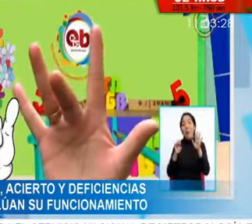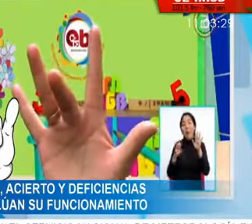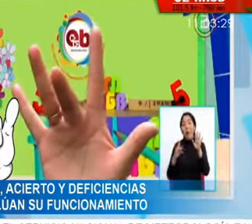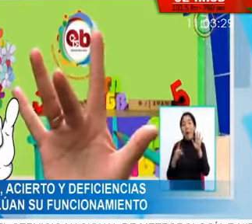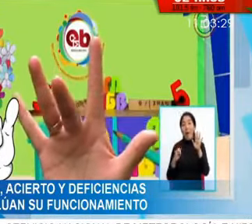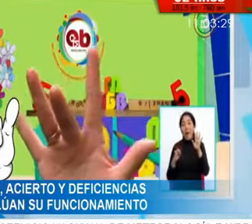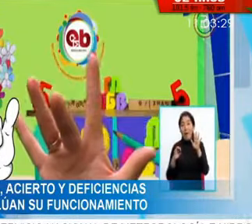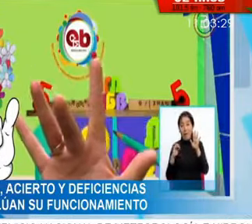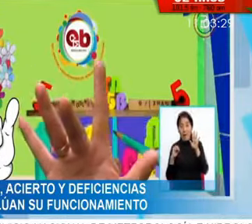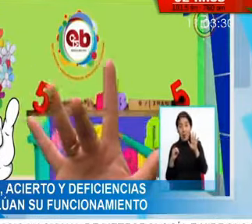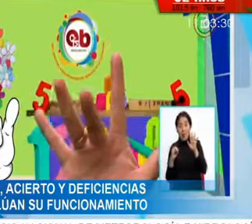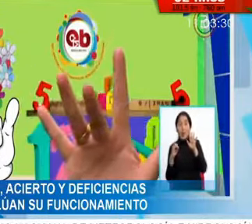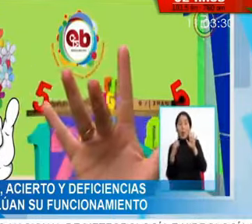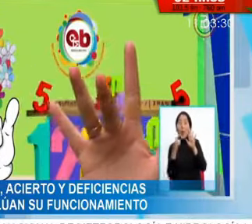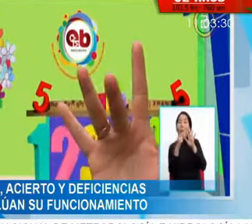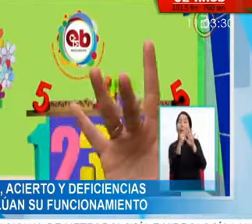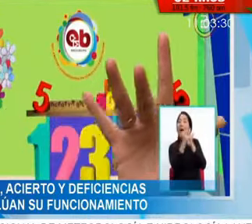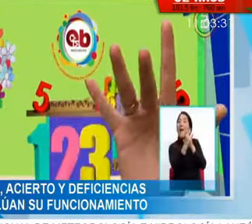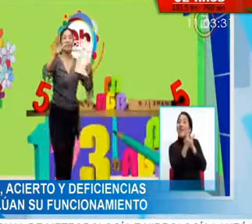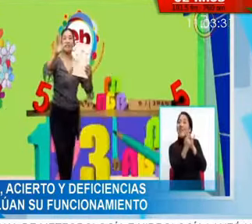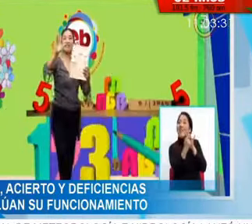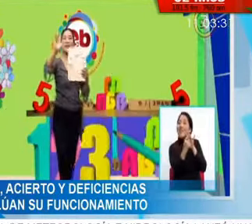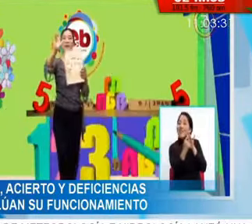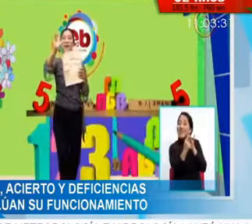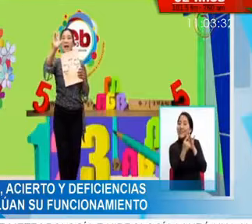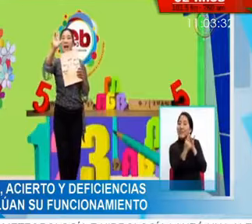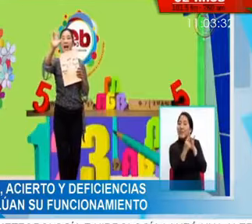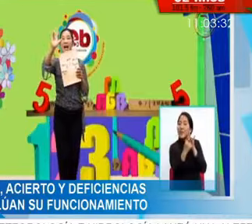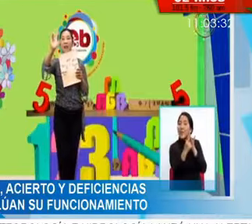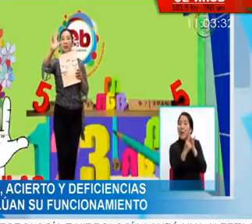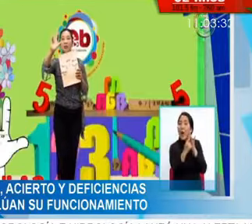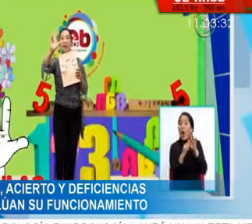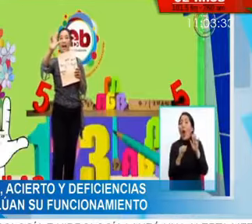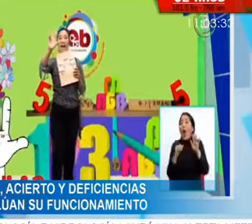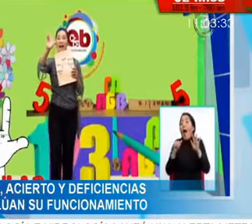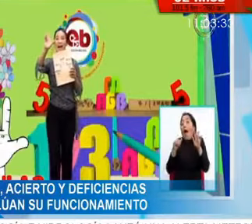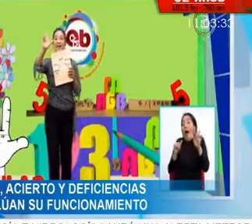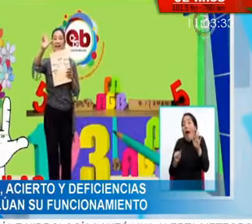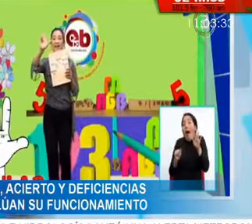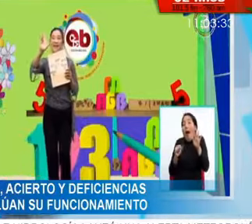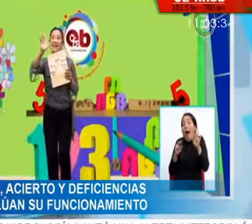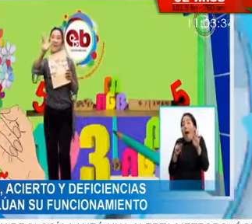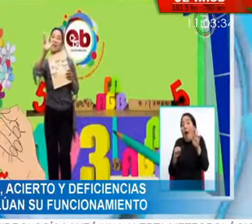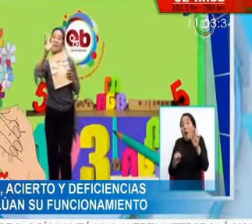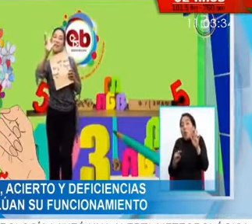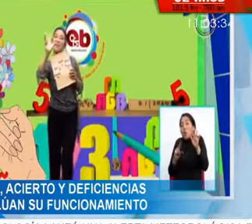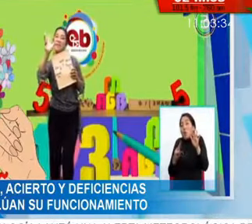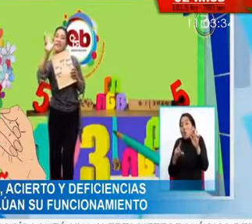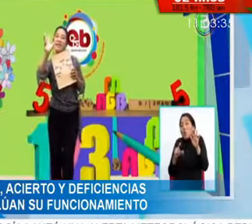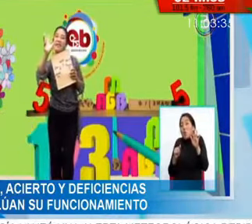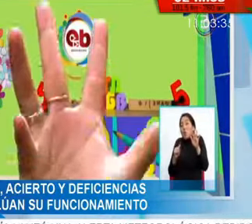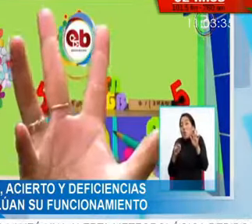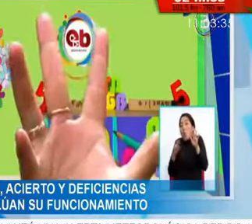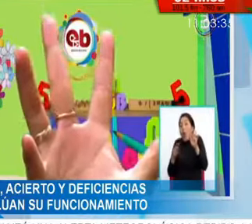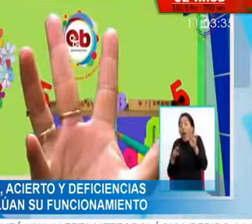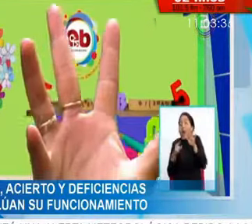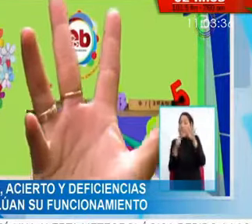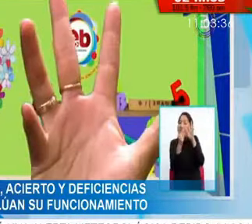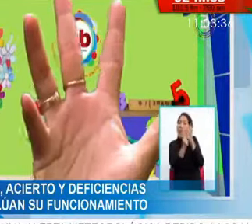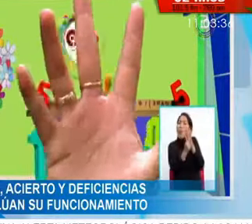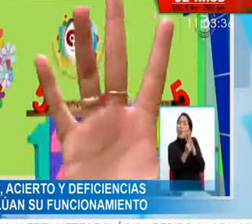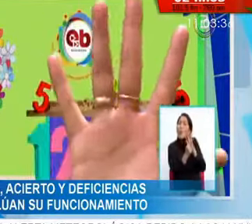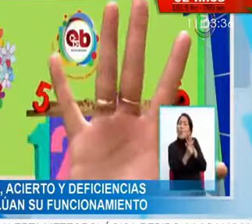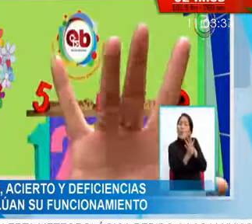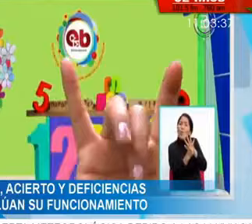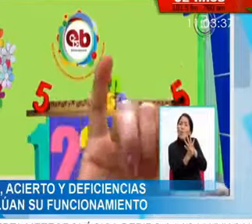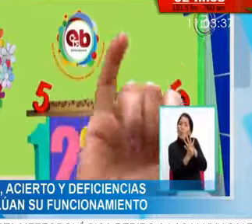pantalla. Y no basta con eso, porque tiene que ser mucho más profundo. Debería haber